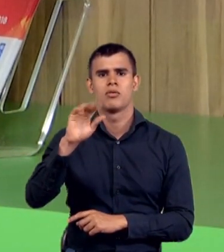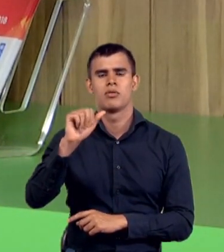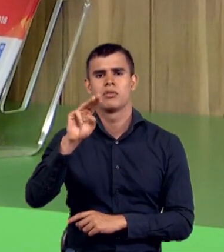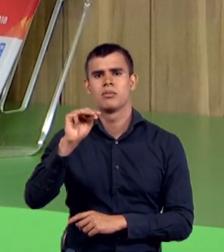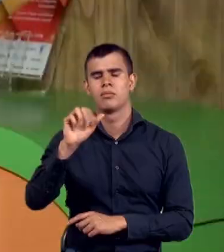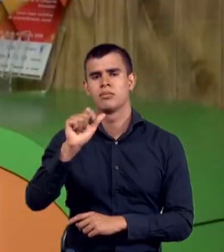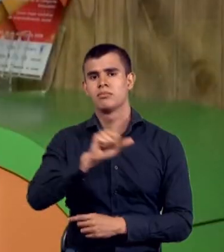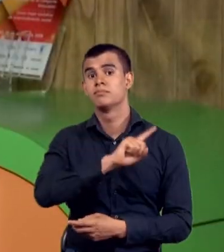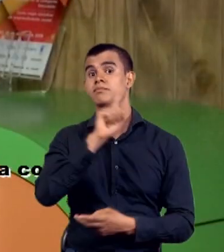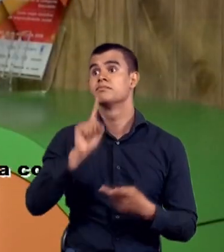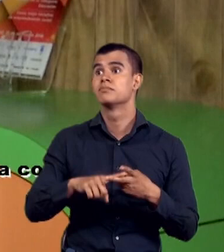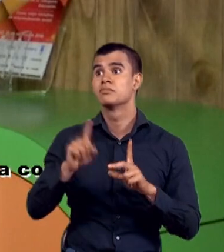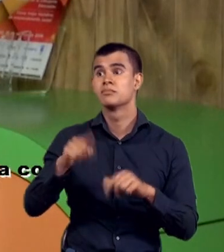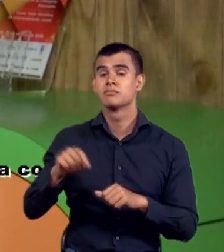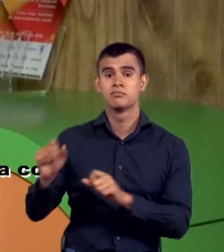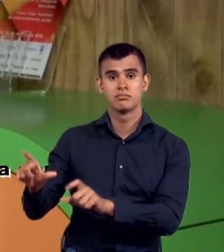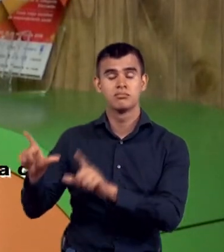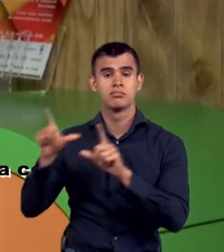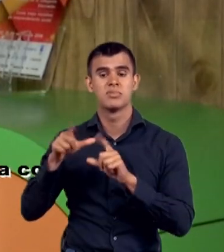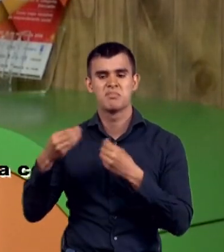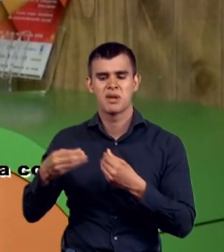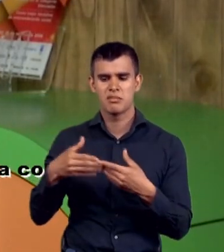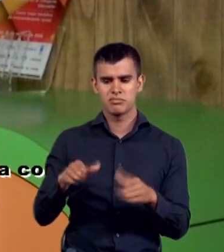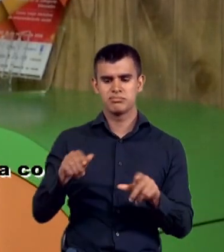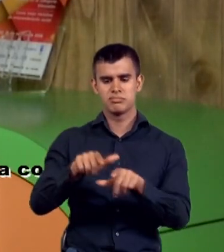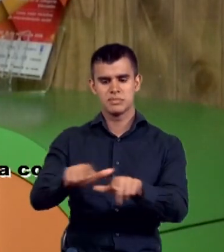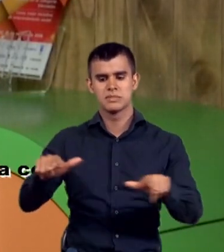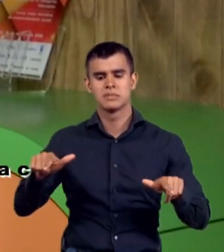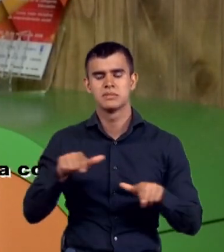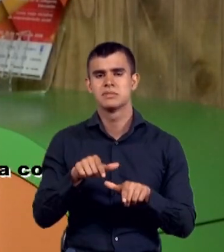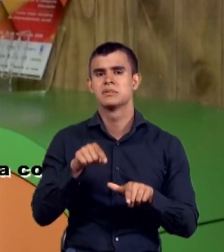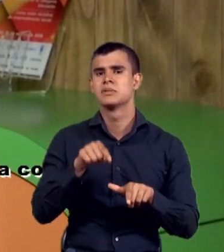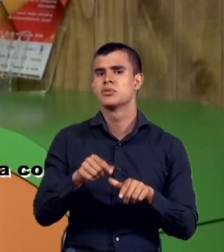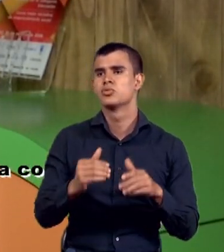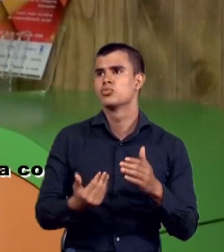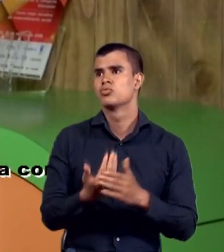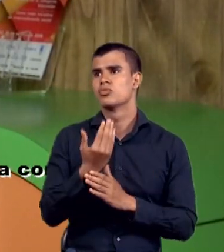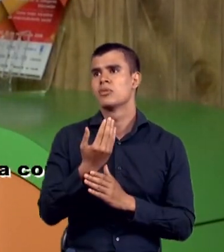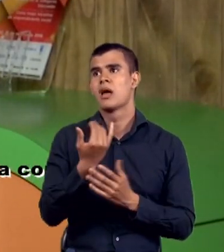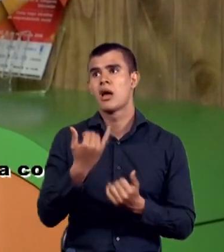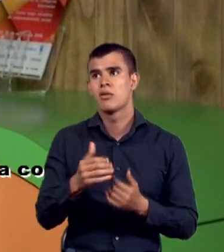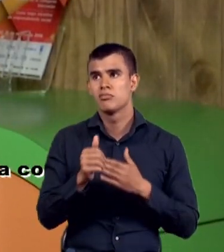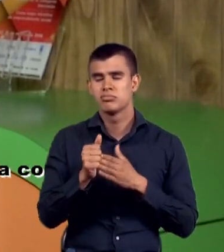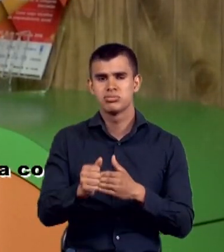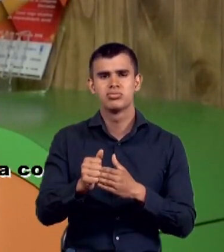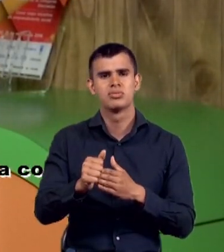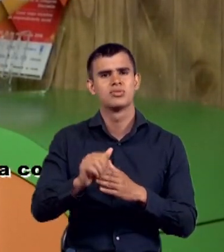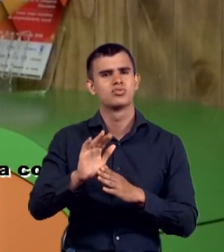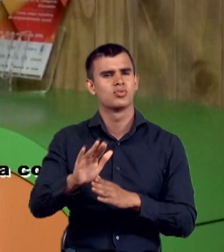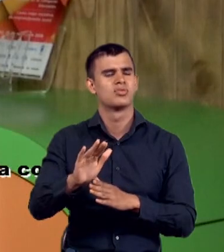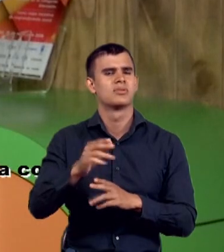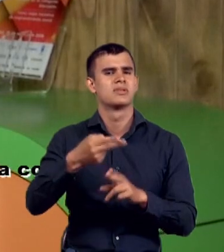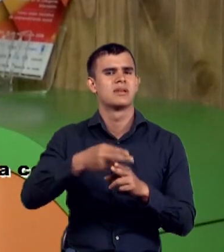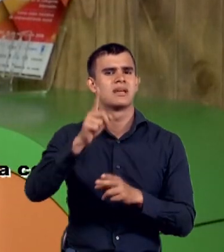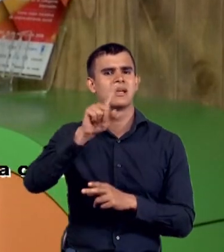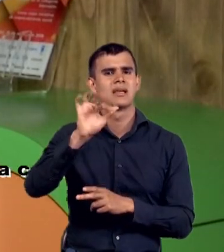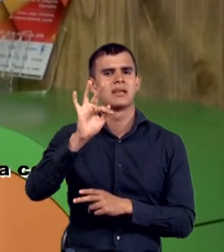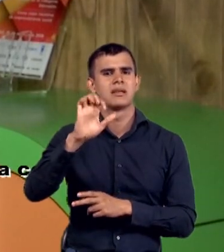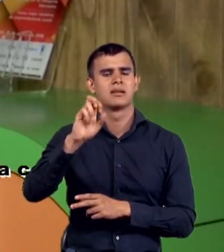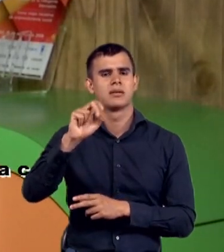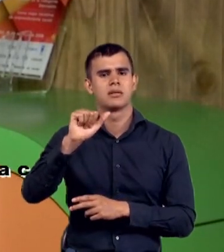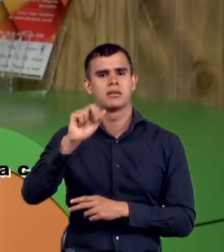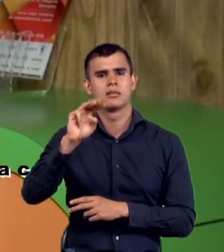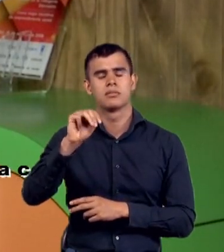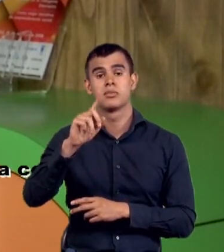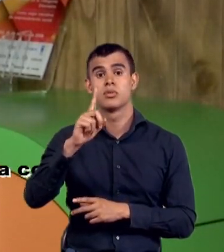Recon Colombia, que nos dio Capital Semilla para abrir un makerspace dentro del colegio. porque estamos estudiando la metodología STEAM